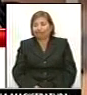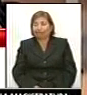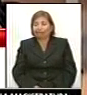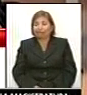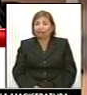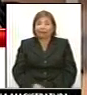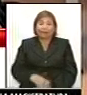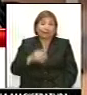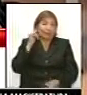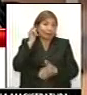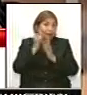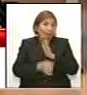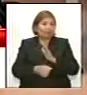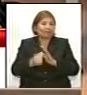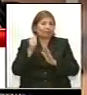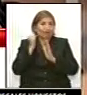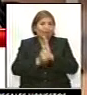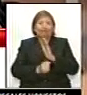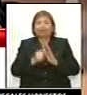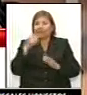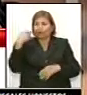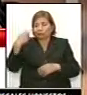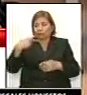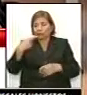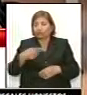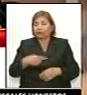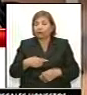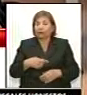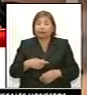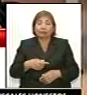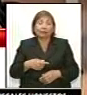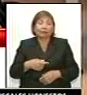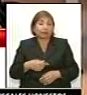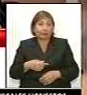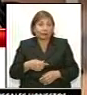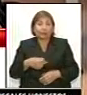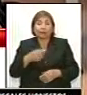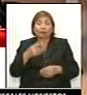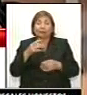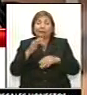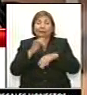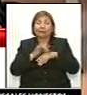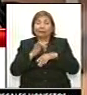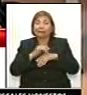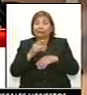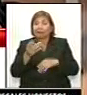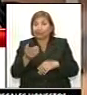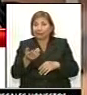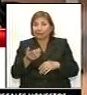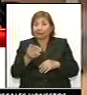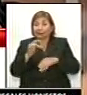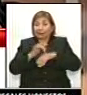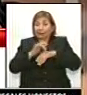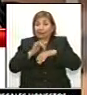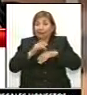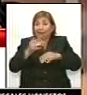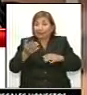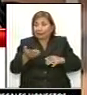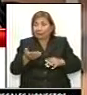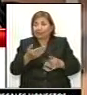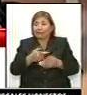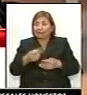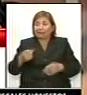para un abuso posterior, ¿ok? ¿Por qué? Porque siempre el tema fue el tanteo, el tanteo